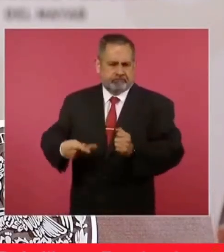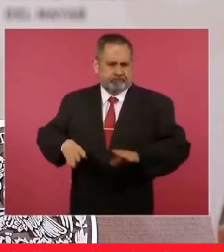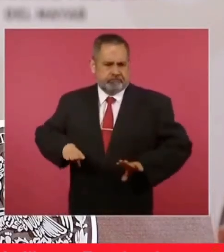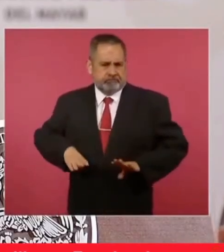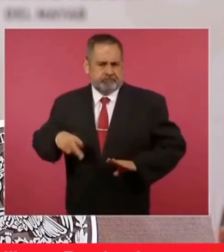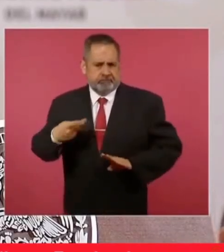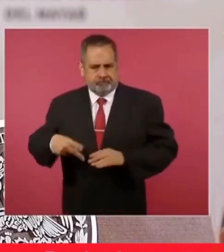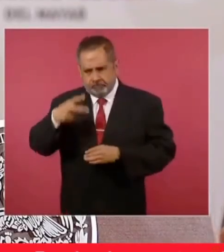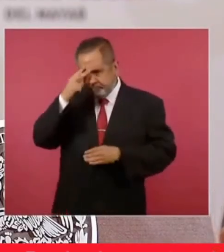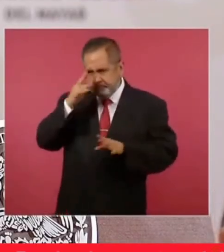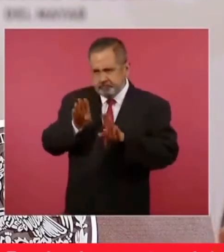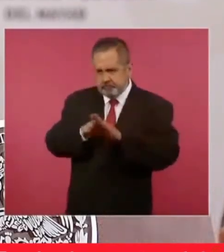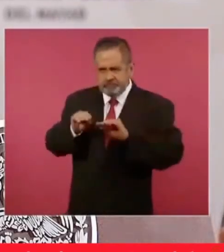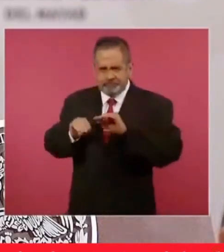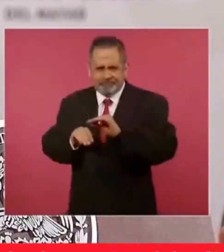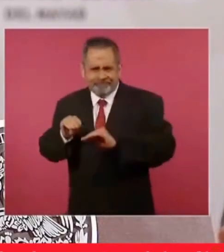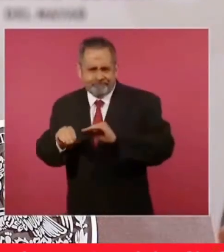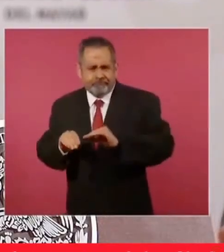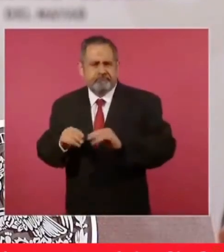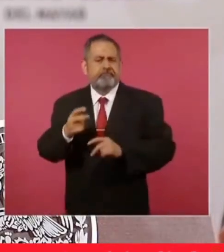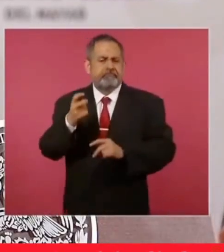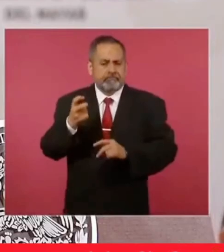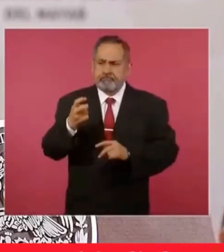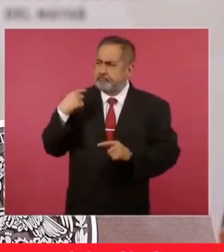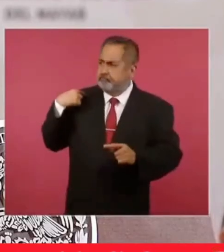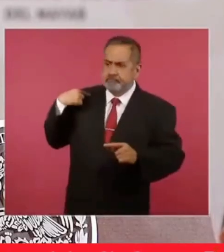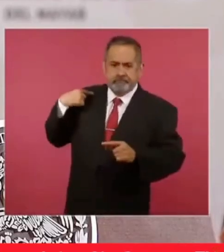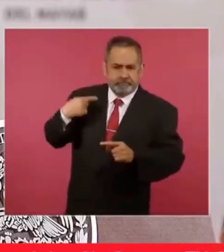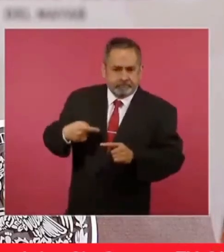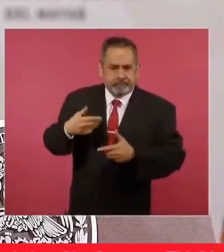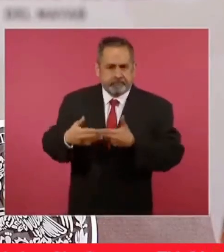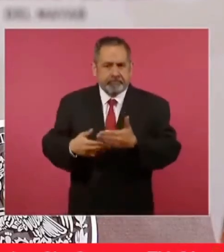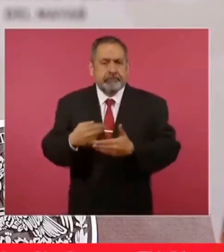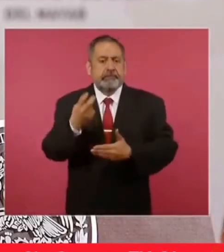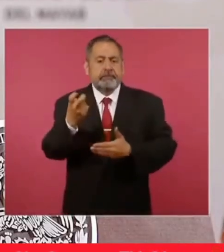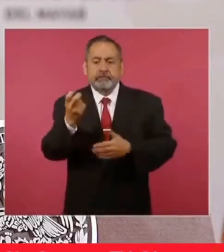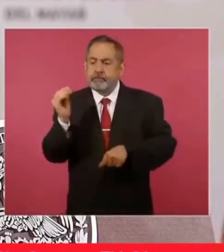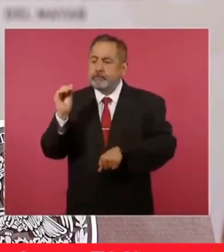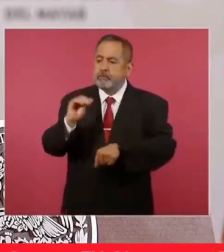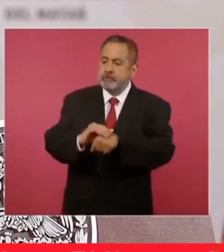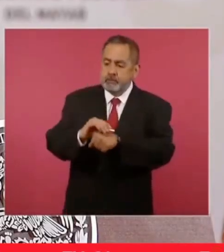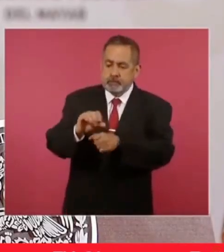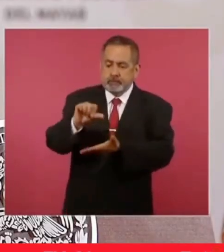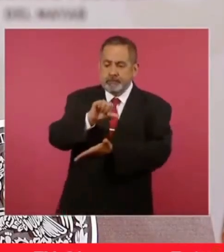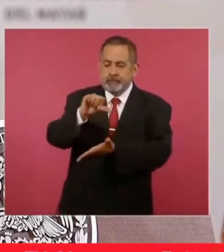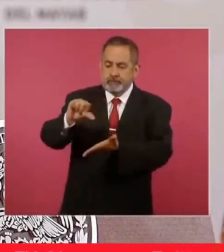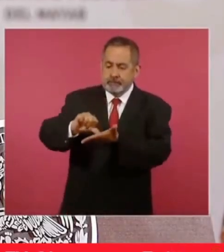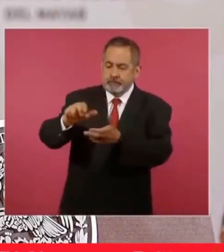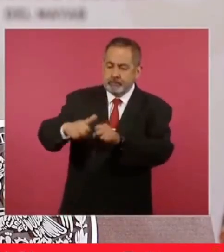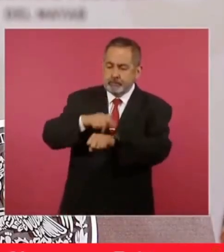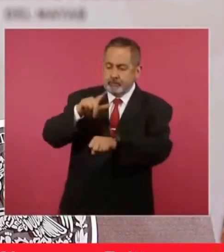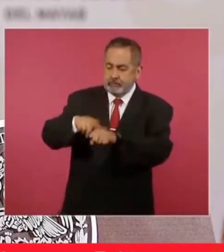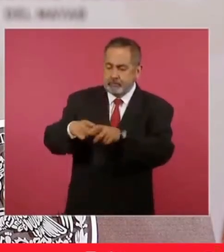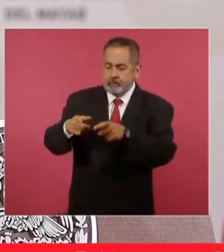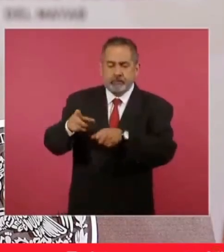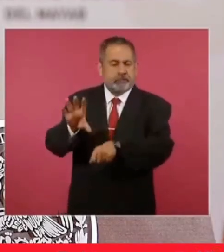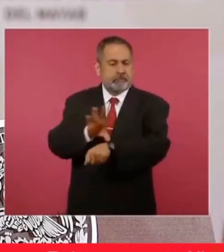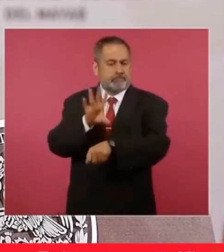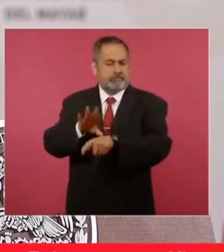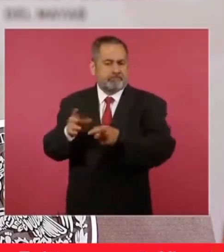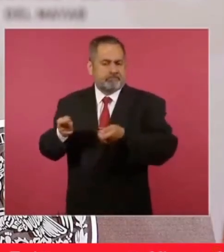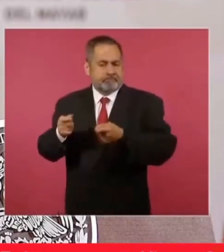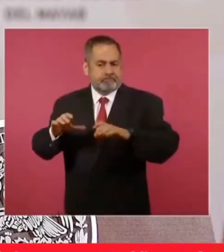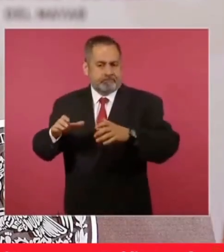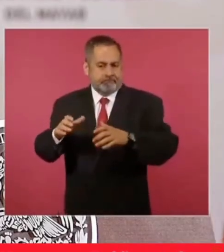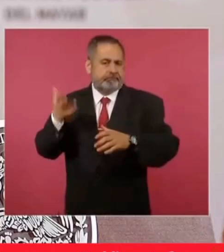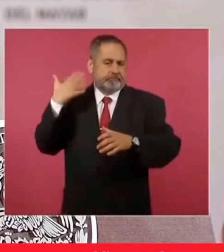que se ha ido desarrollando y por ese motivo se creó el Centro Nacional de Control de Energía, que en su inicio perteneció a